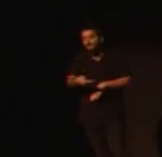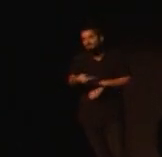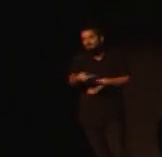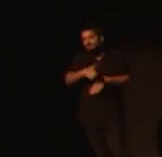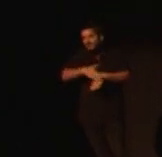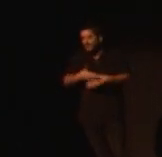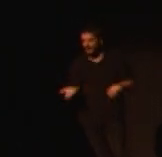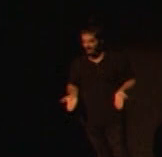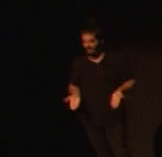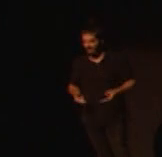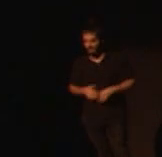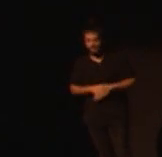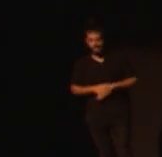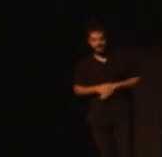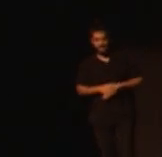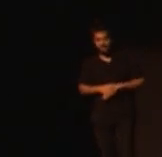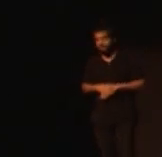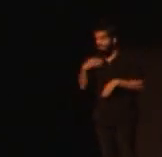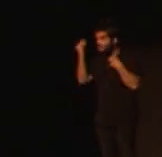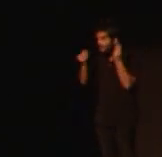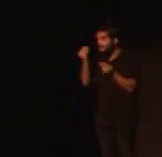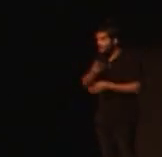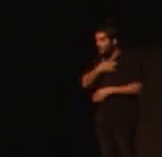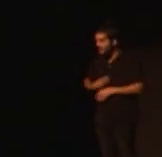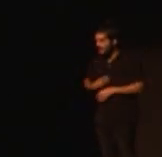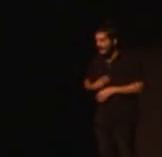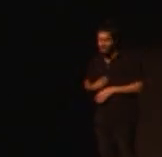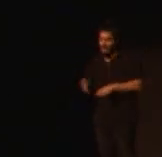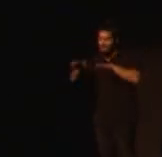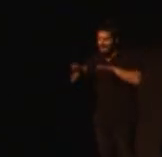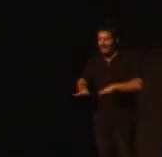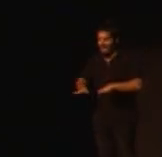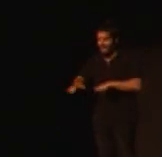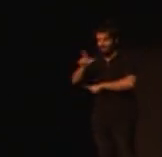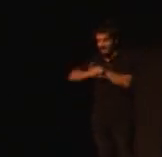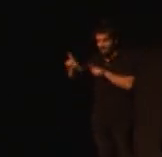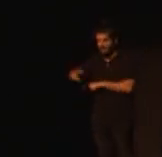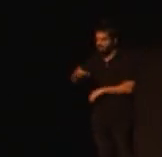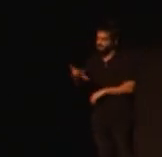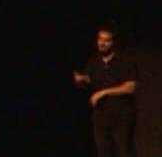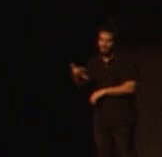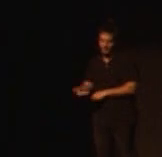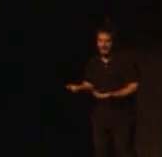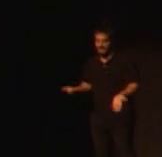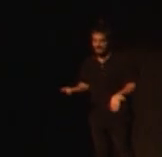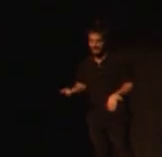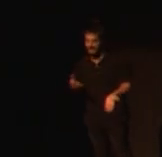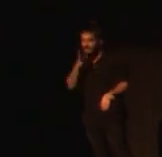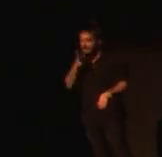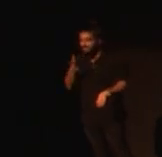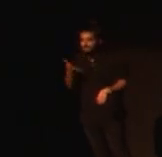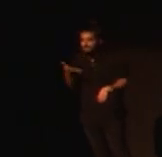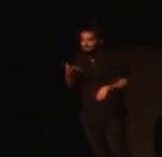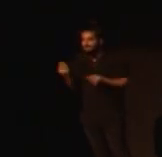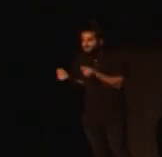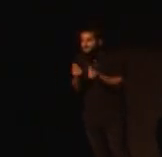solidaridad? Bueno, pues yo creo que Murcia tiene que ser una parada imprescindible, sin duda alguna, por el espíritu solidario de